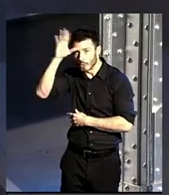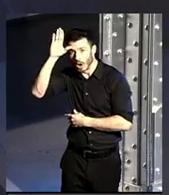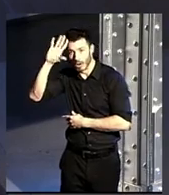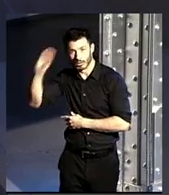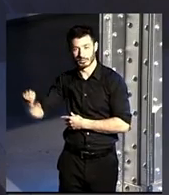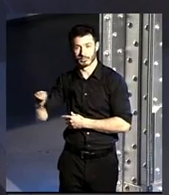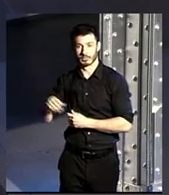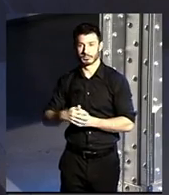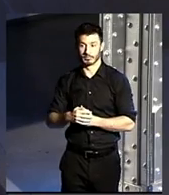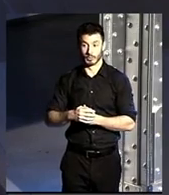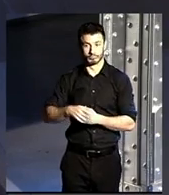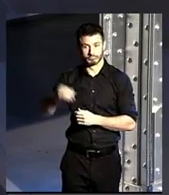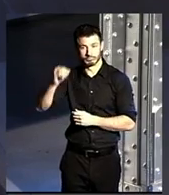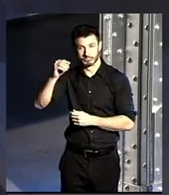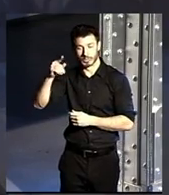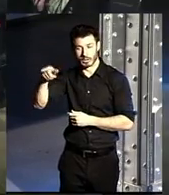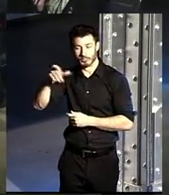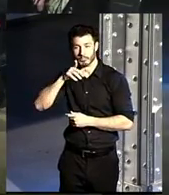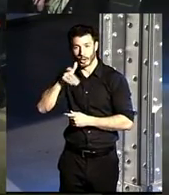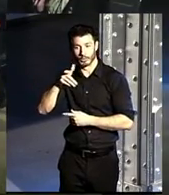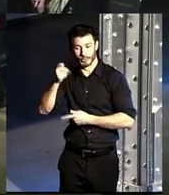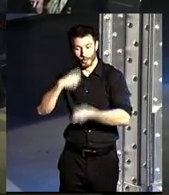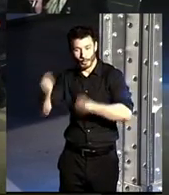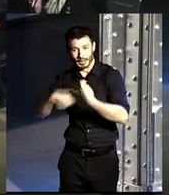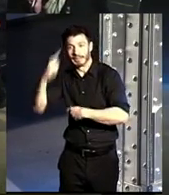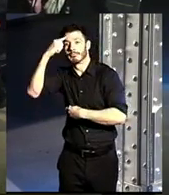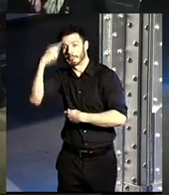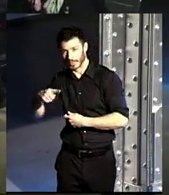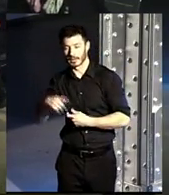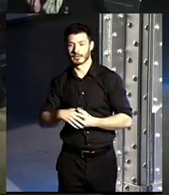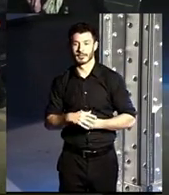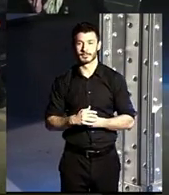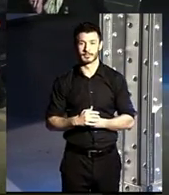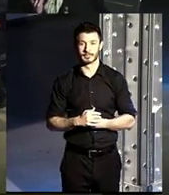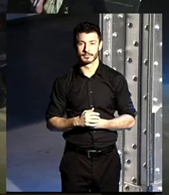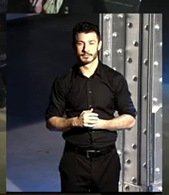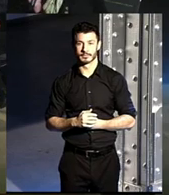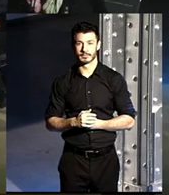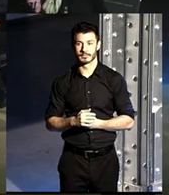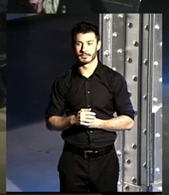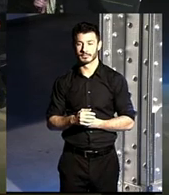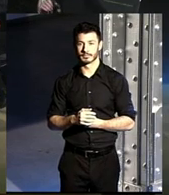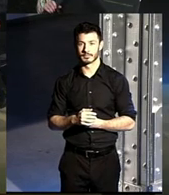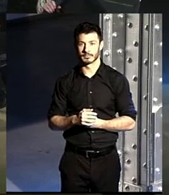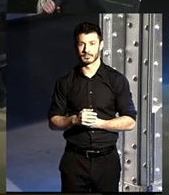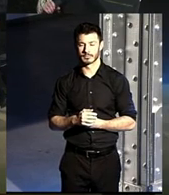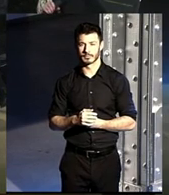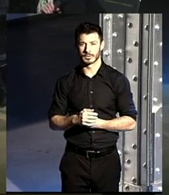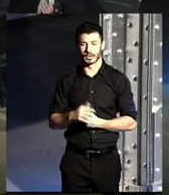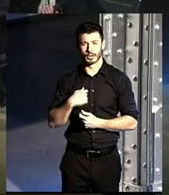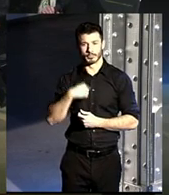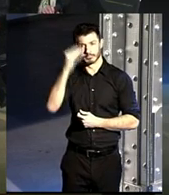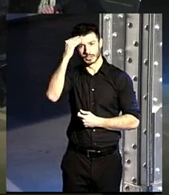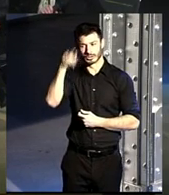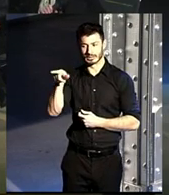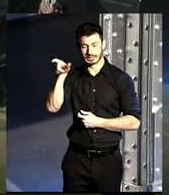lo comercial. Hetzel. Un genio, sí. Sí. Pero una colaboración, que no es, yo no considero una